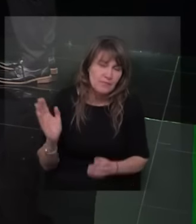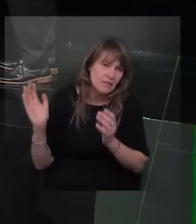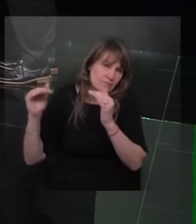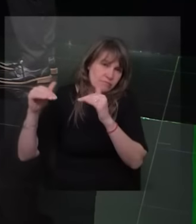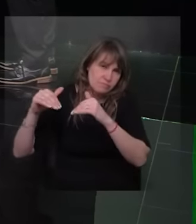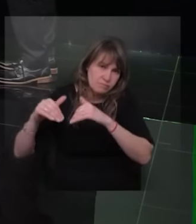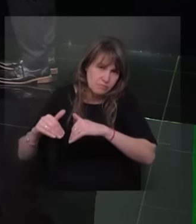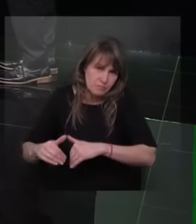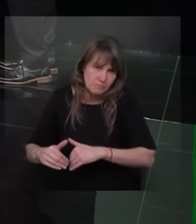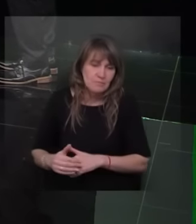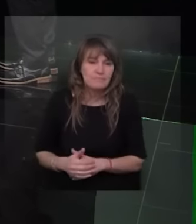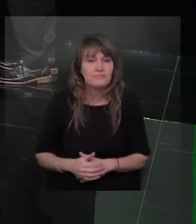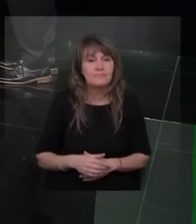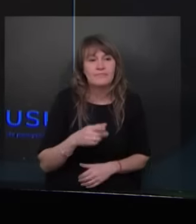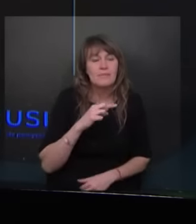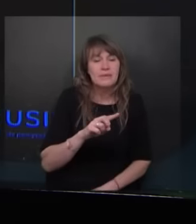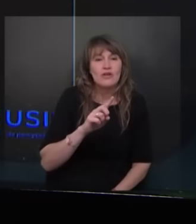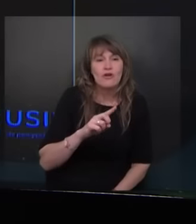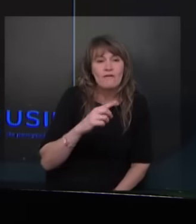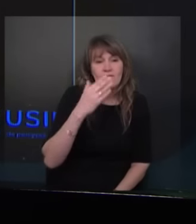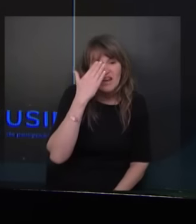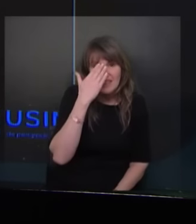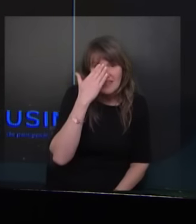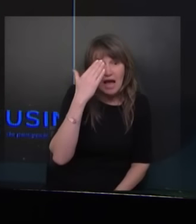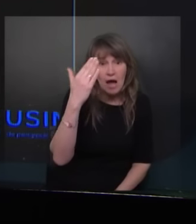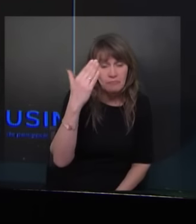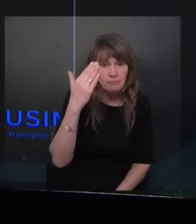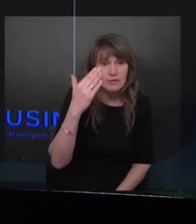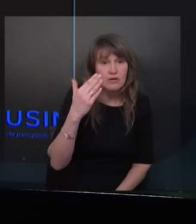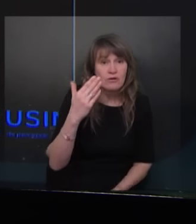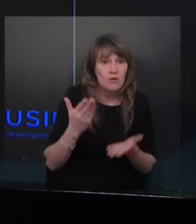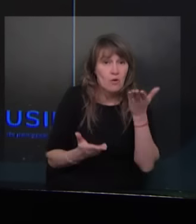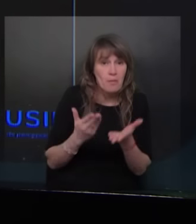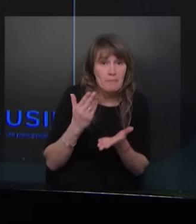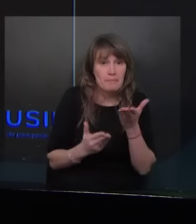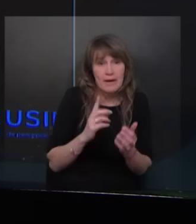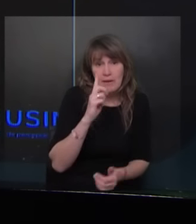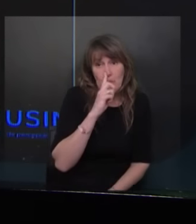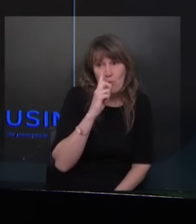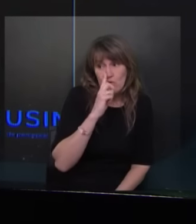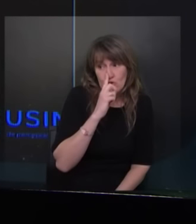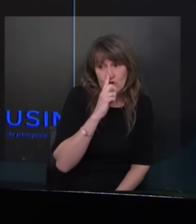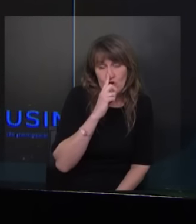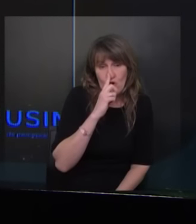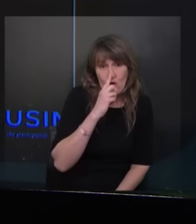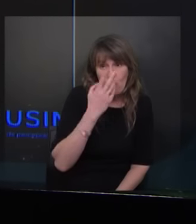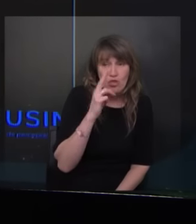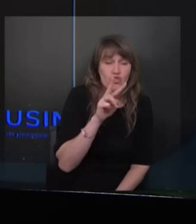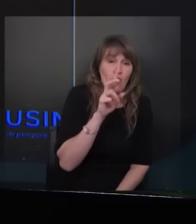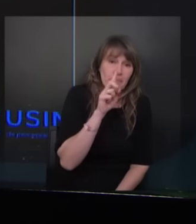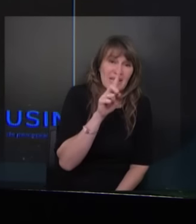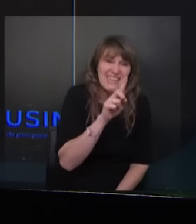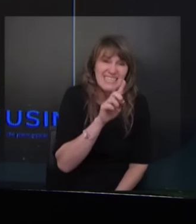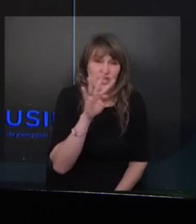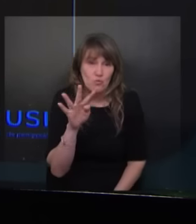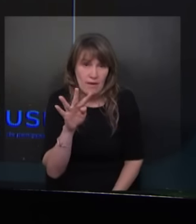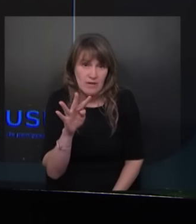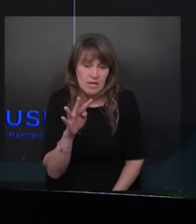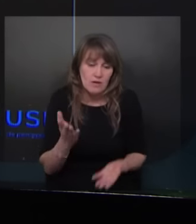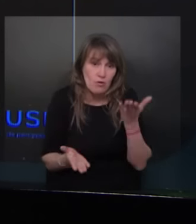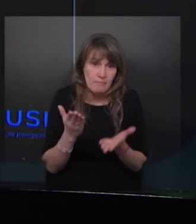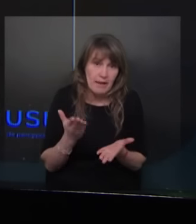Y en contrapartida este vemos Que Comparado junio con junio del 19 con el 24 el frente amplio